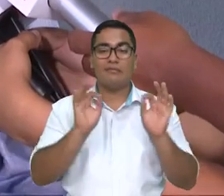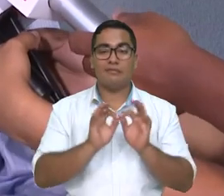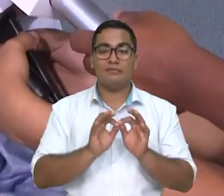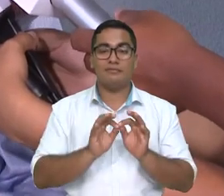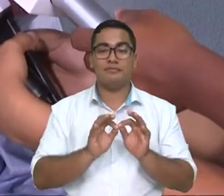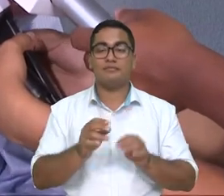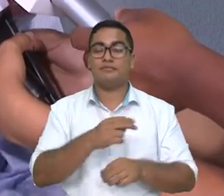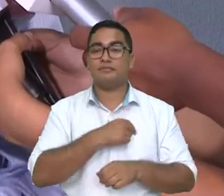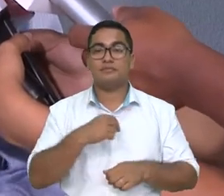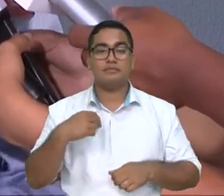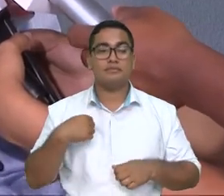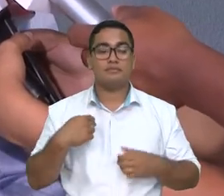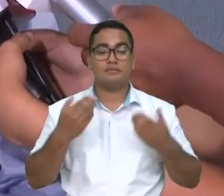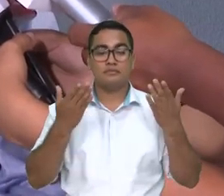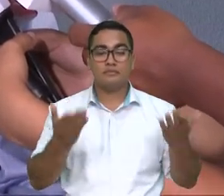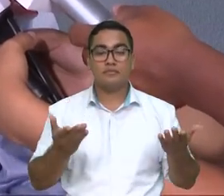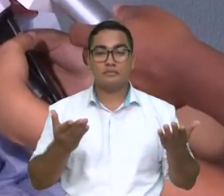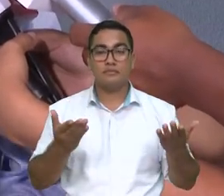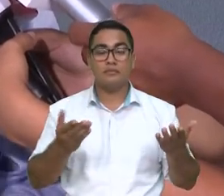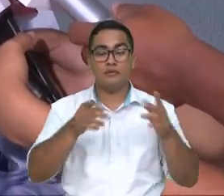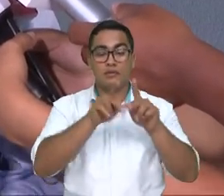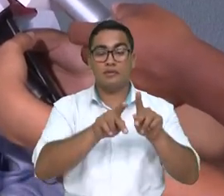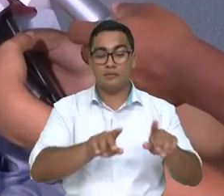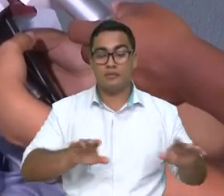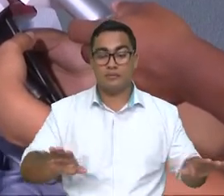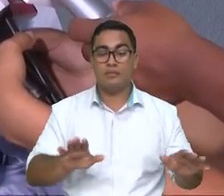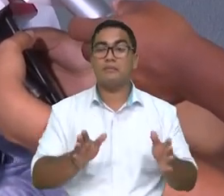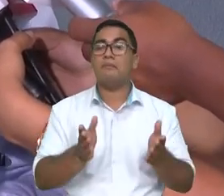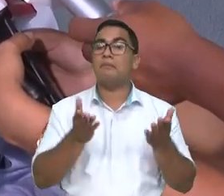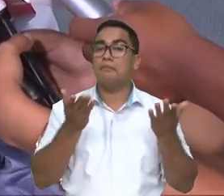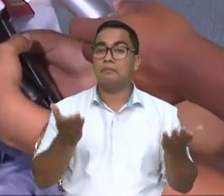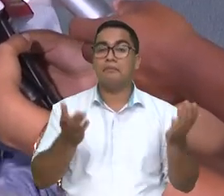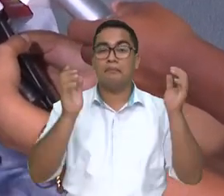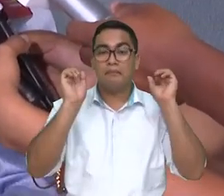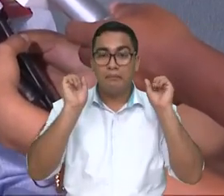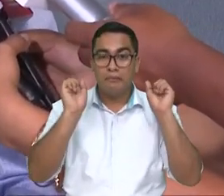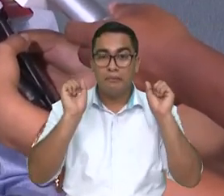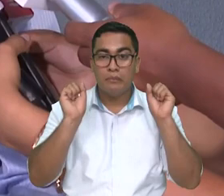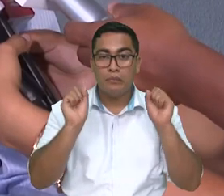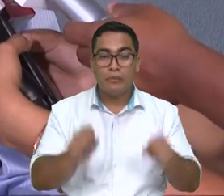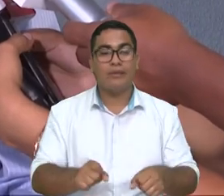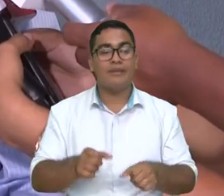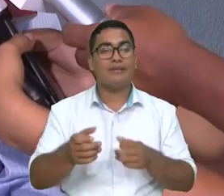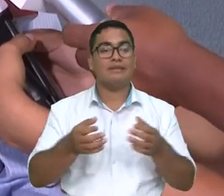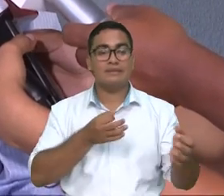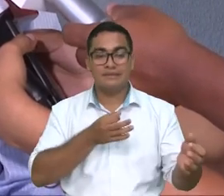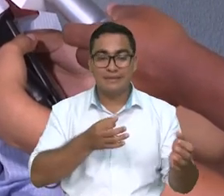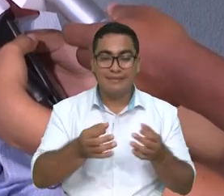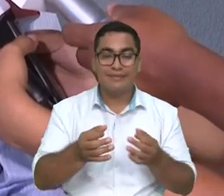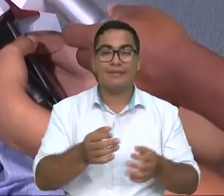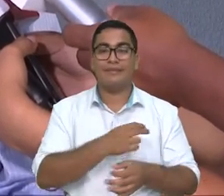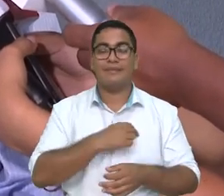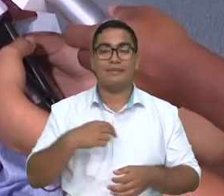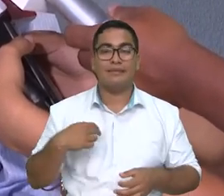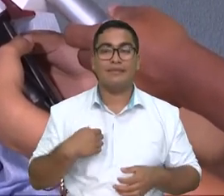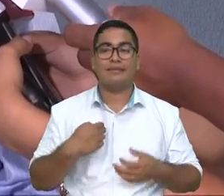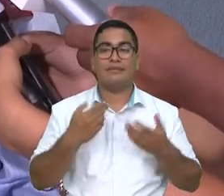estamos realizando un plan para poder llevar y explicar